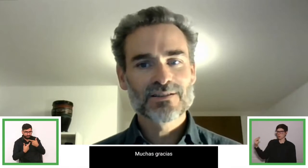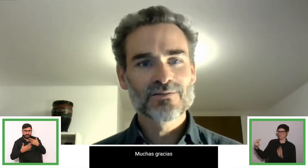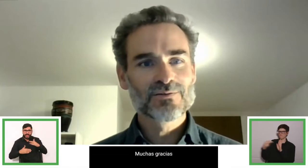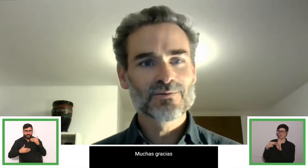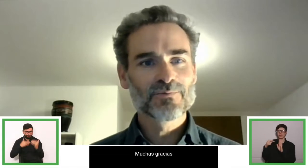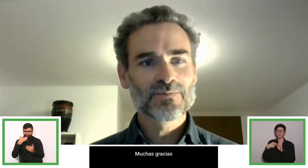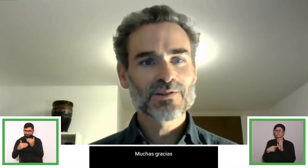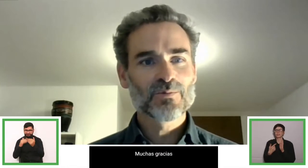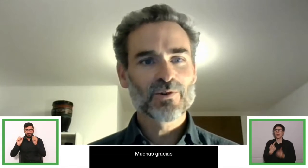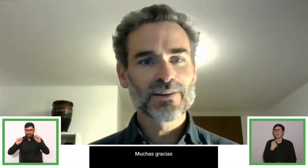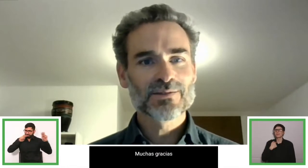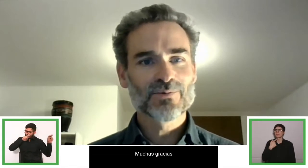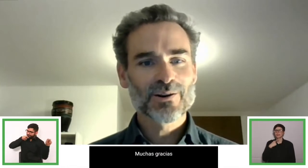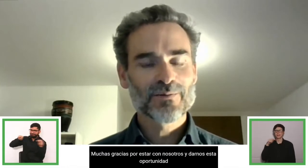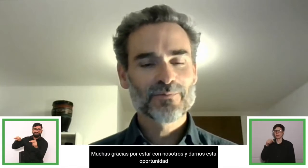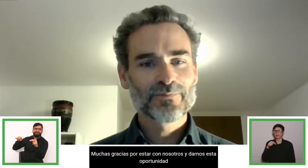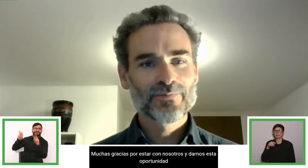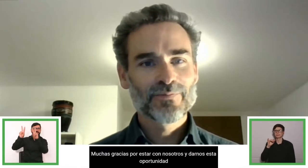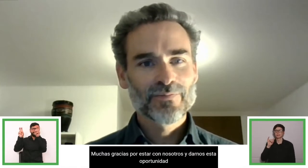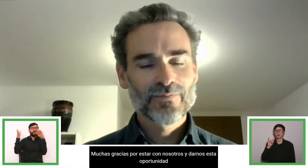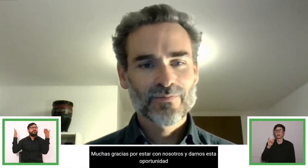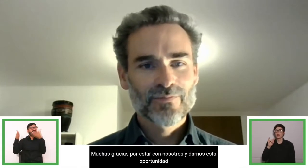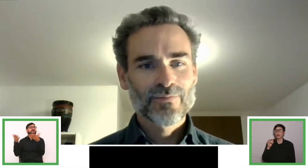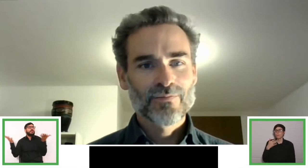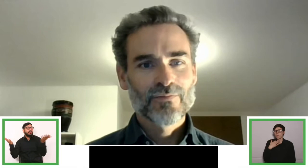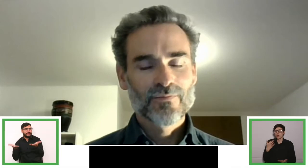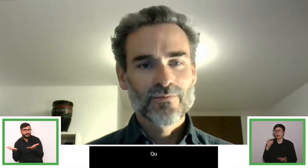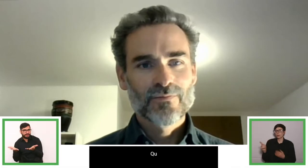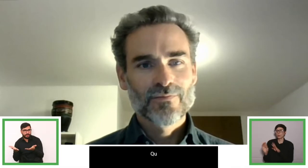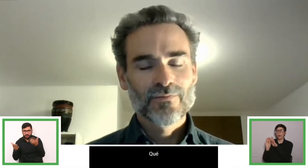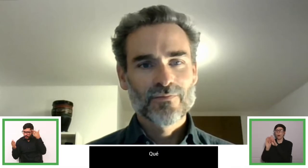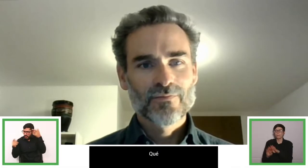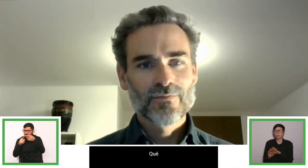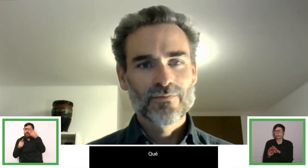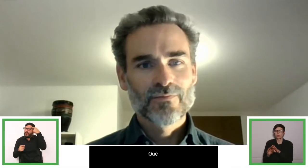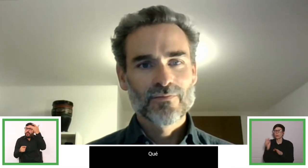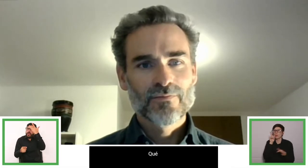de Impact Transfer y qué te convenció a apoyar este trabajo?